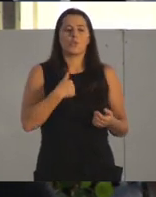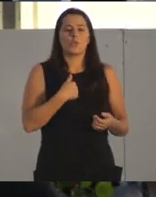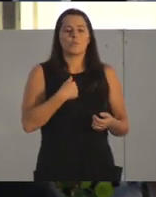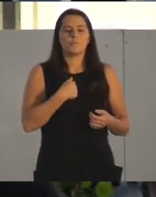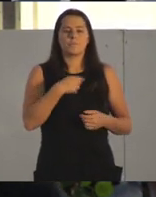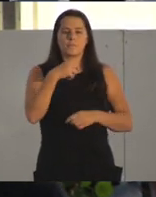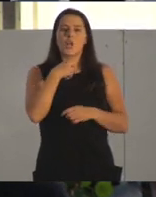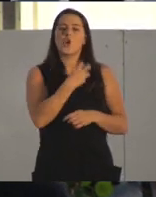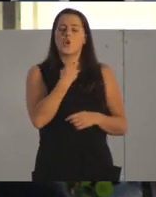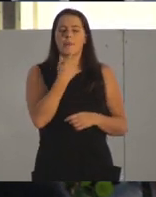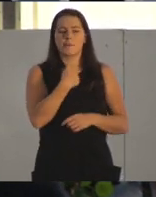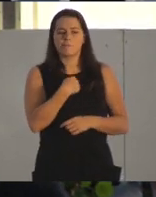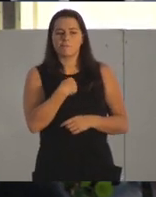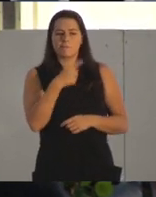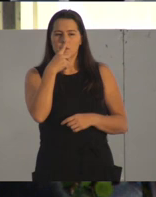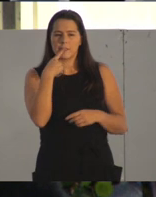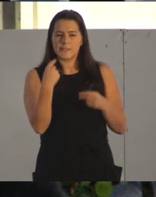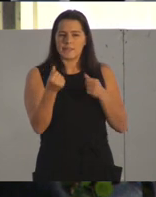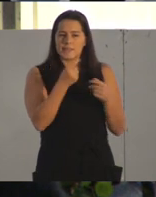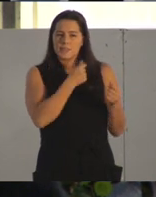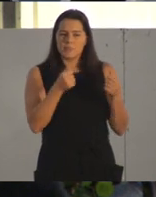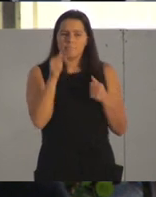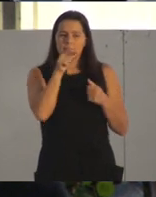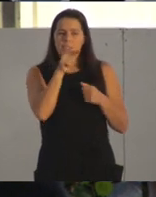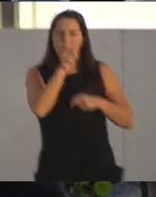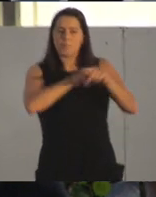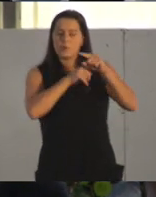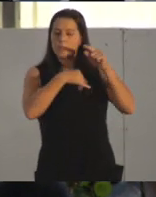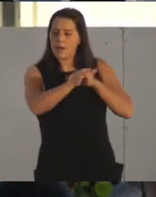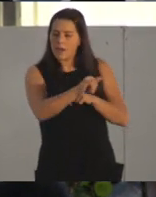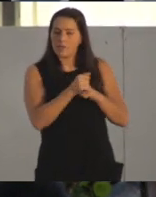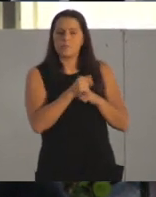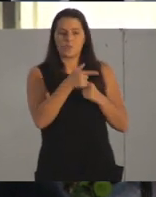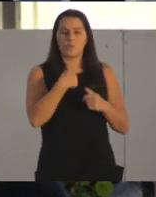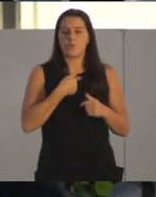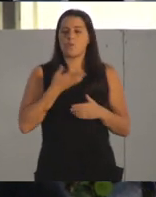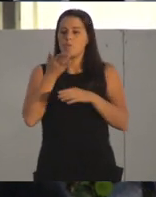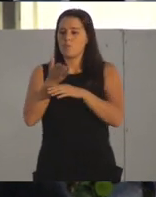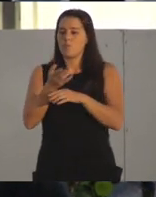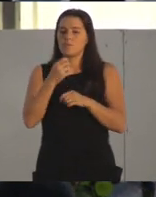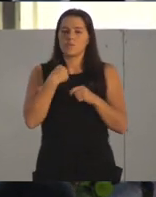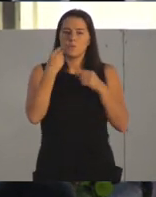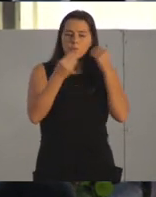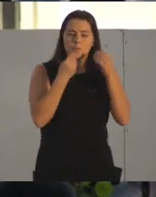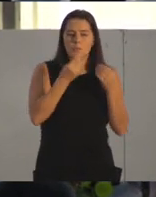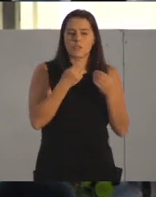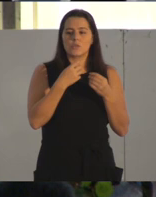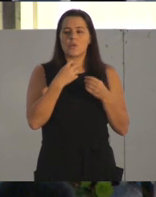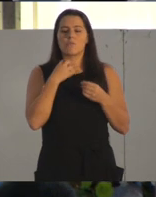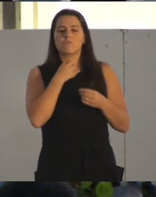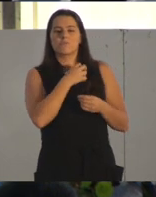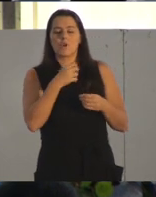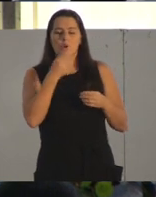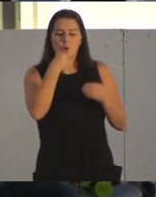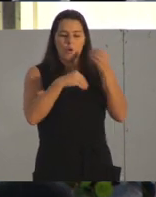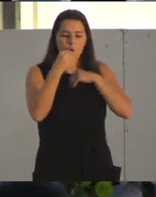logopedas sospechamos que tienen una serie de falsas vías nasales, falsas vías traqueales, falsas vías faríngeas, pero